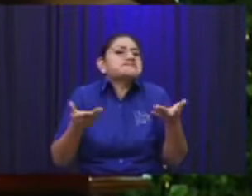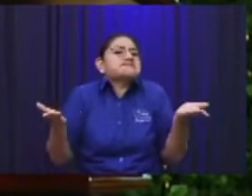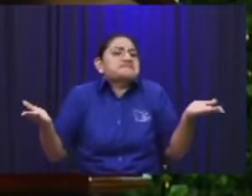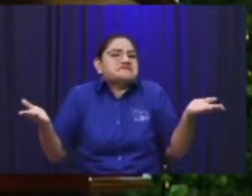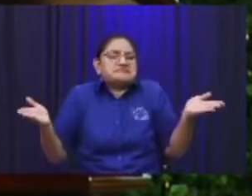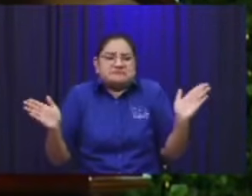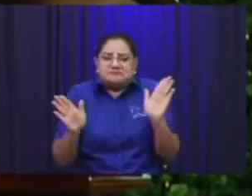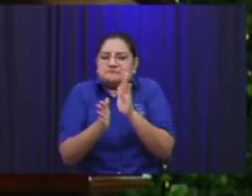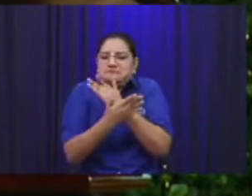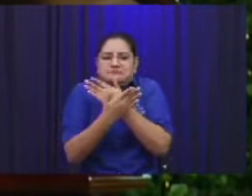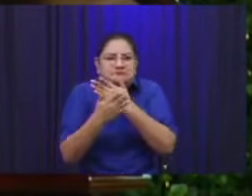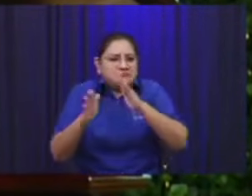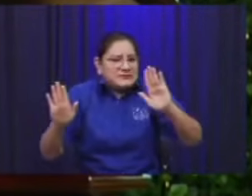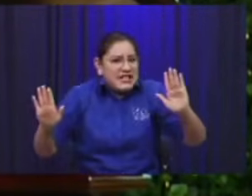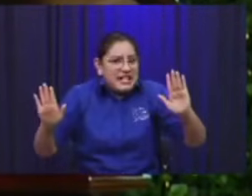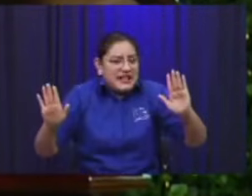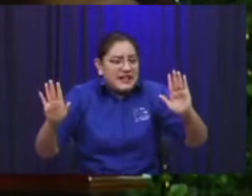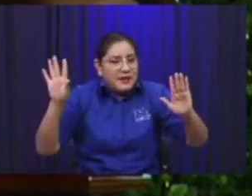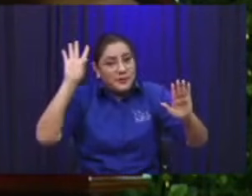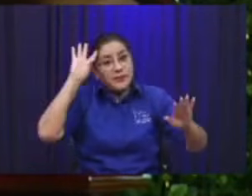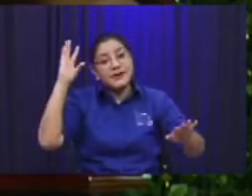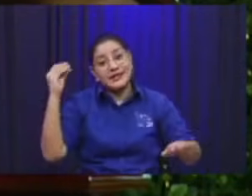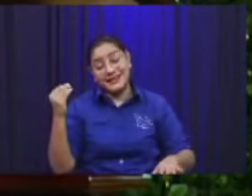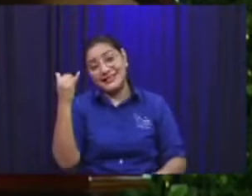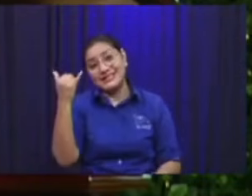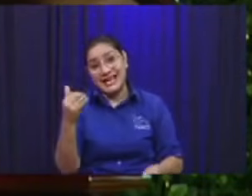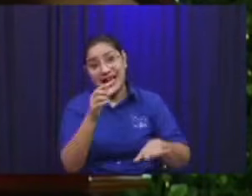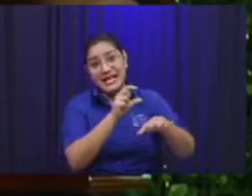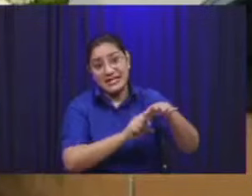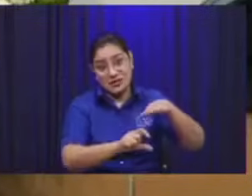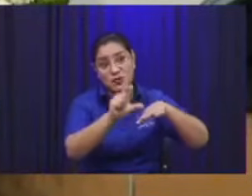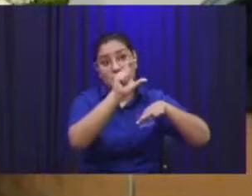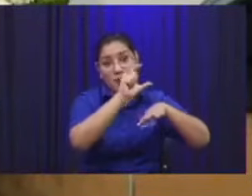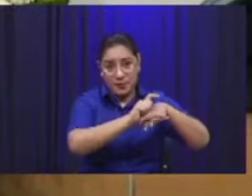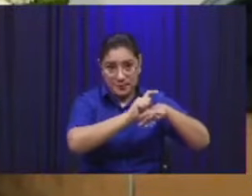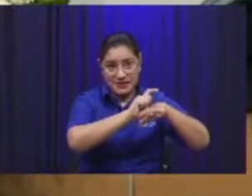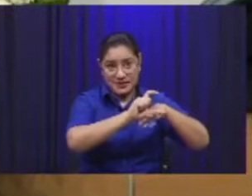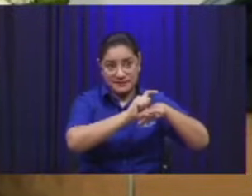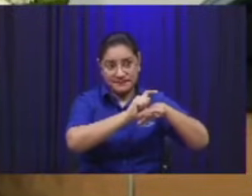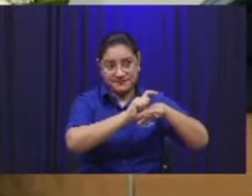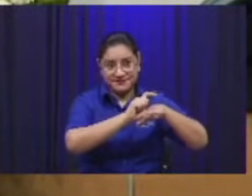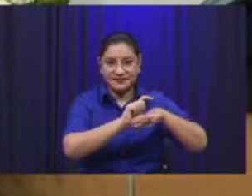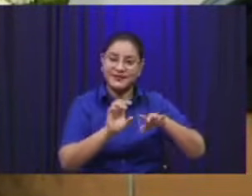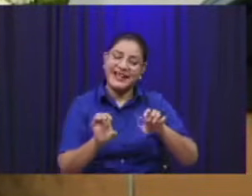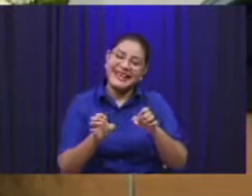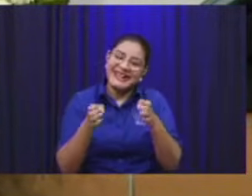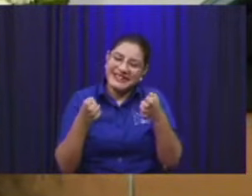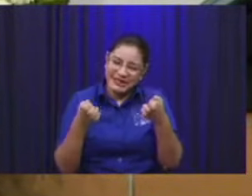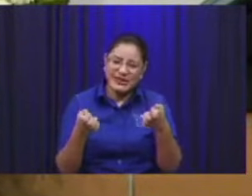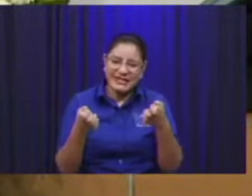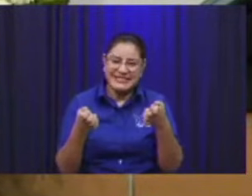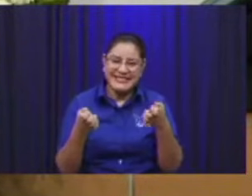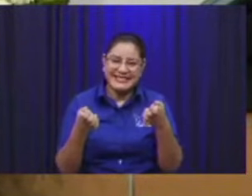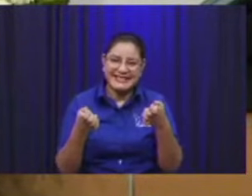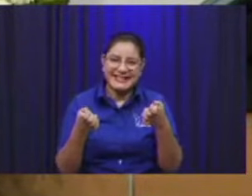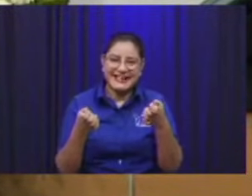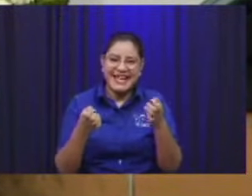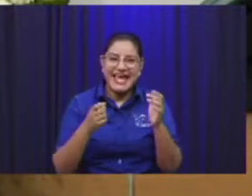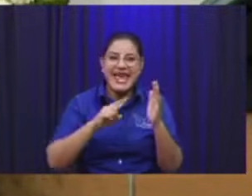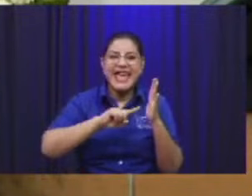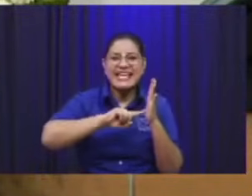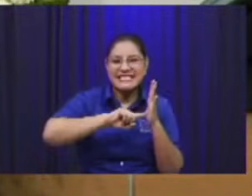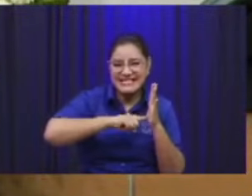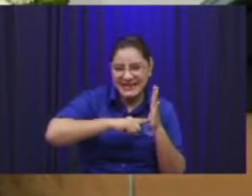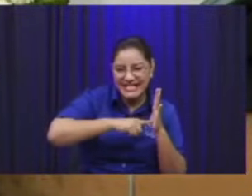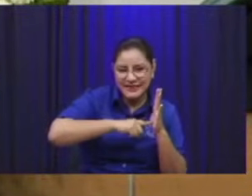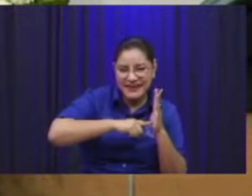hacer y hace un compromiso entonces no le parece a usted que el que está